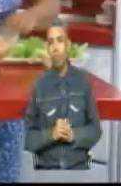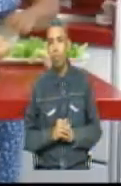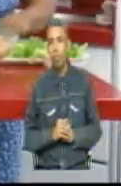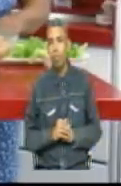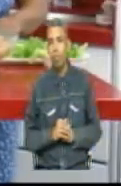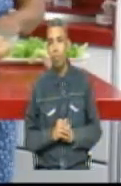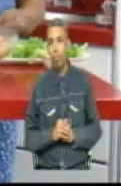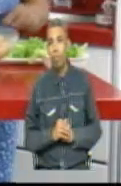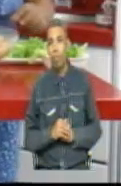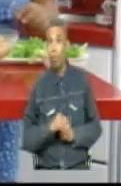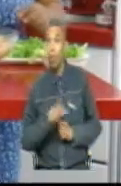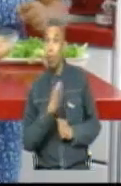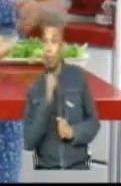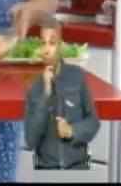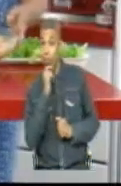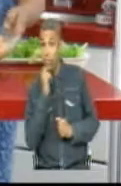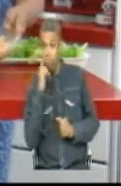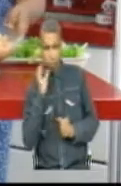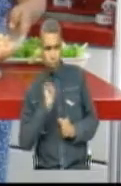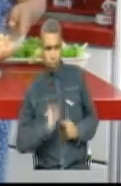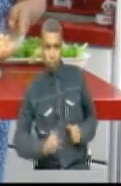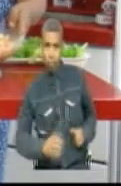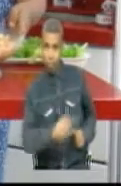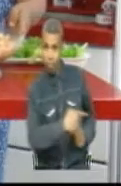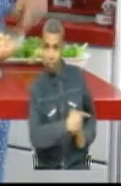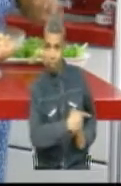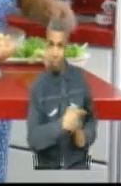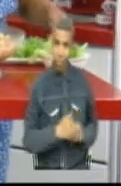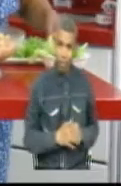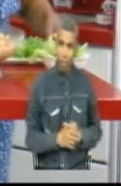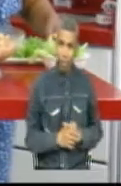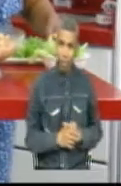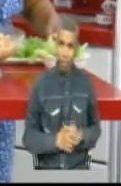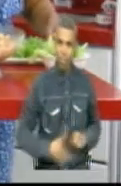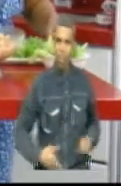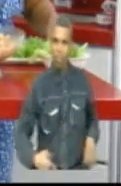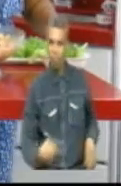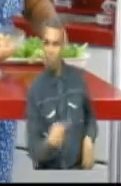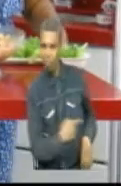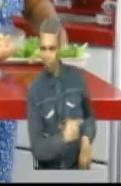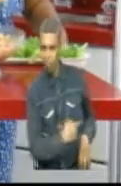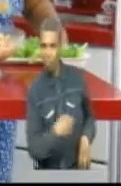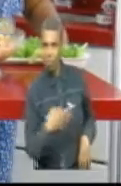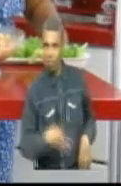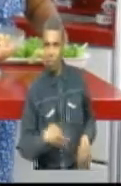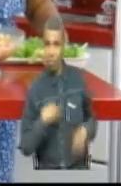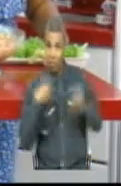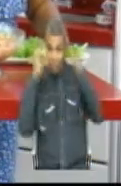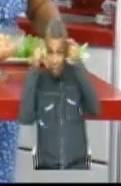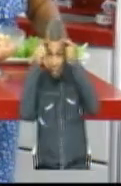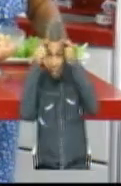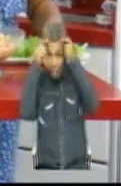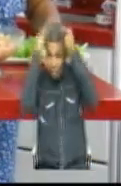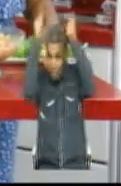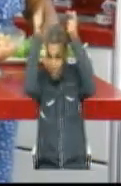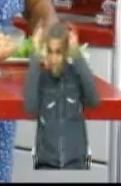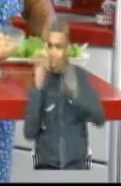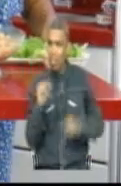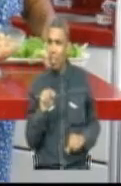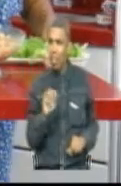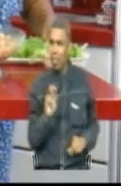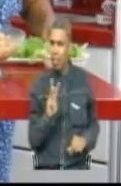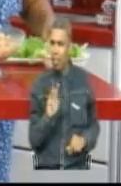ella observó en casa y estoy tan segura que fue que los tengo en casa y fue que uno de nuestros dos chefs no recuerdo si fue wilson o si fue sergio